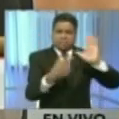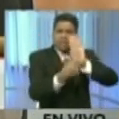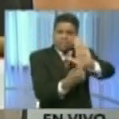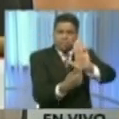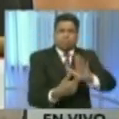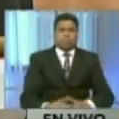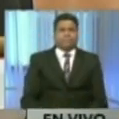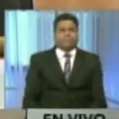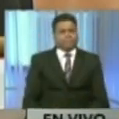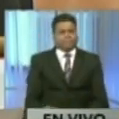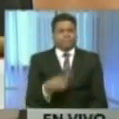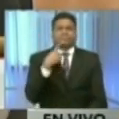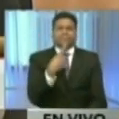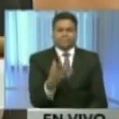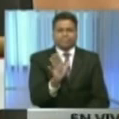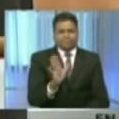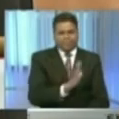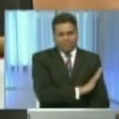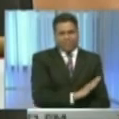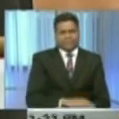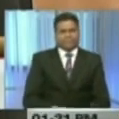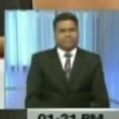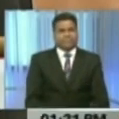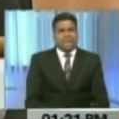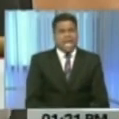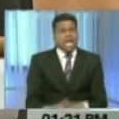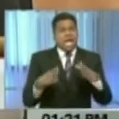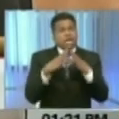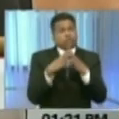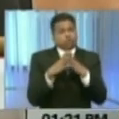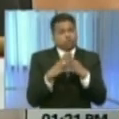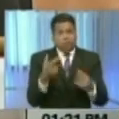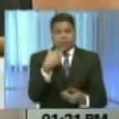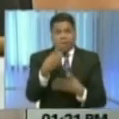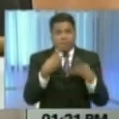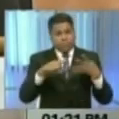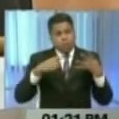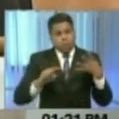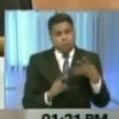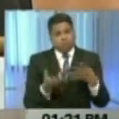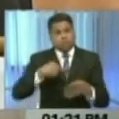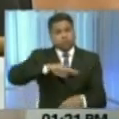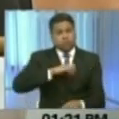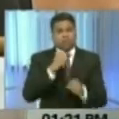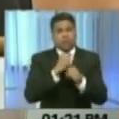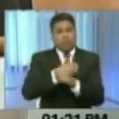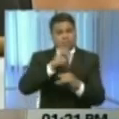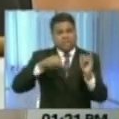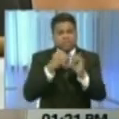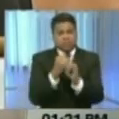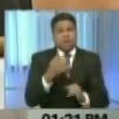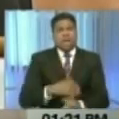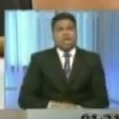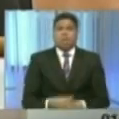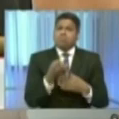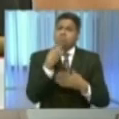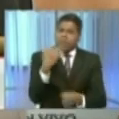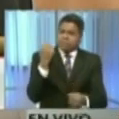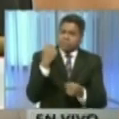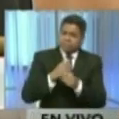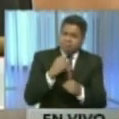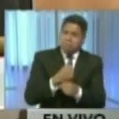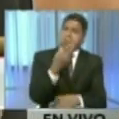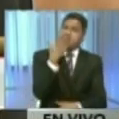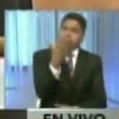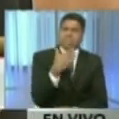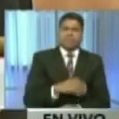organismos internacionales del sistema de Naciones Unidas, nosotros tenemos un excelente trabajo. Con todos los que están acreditados en